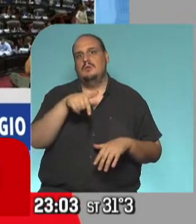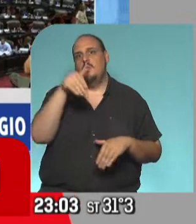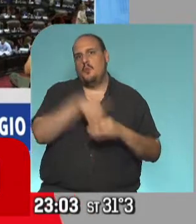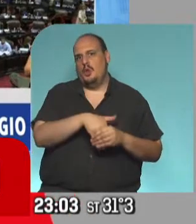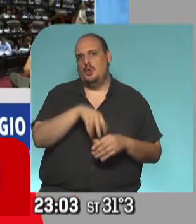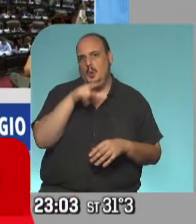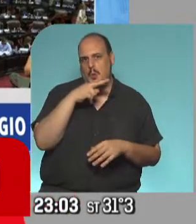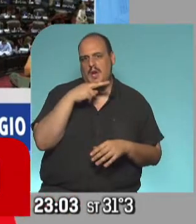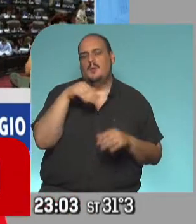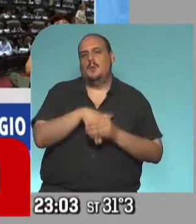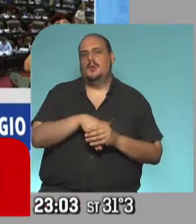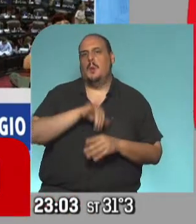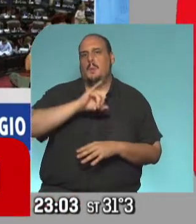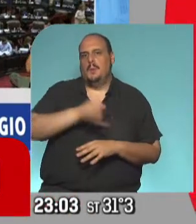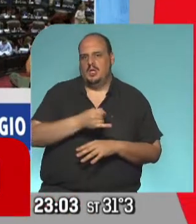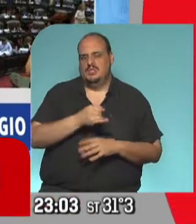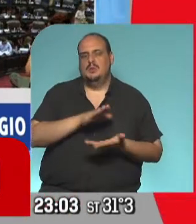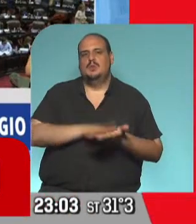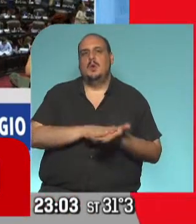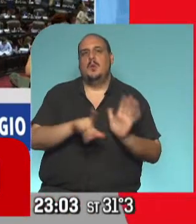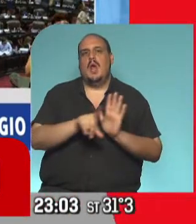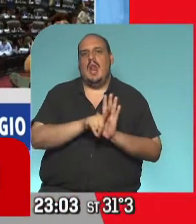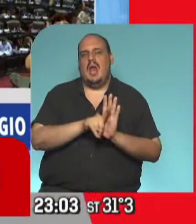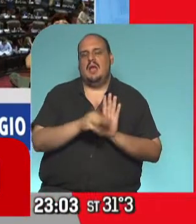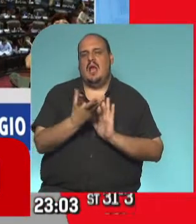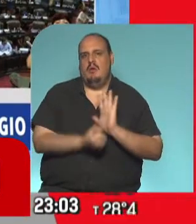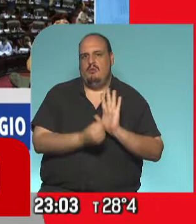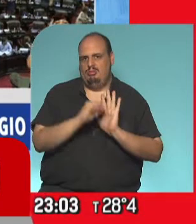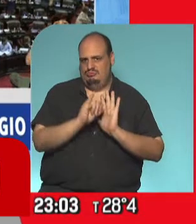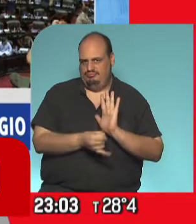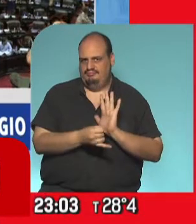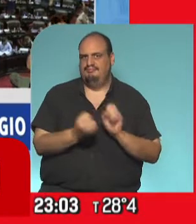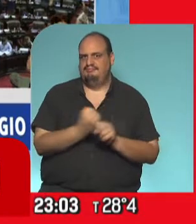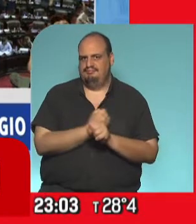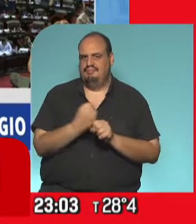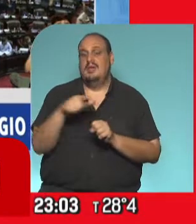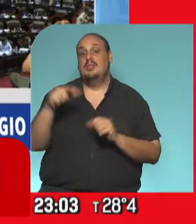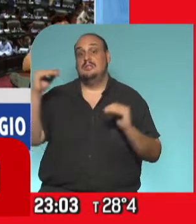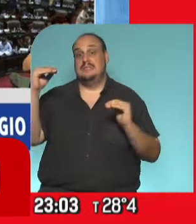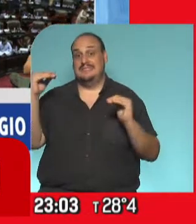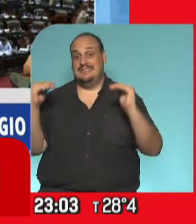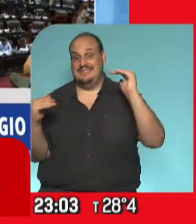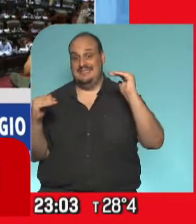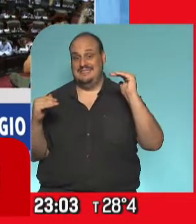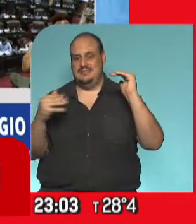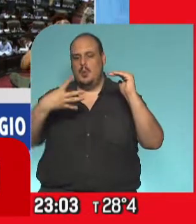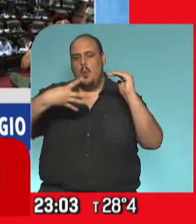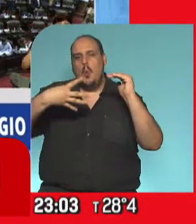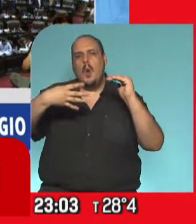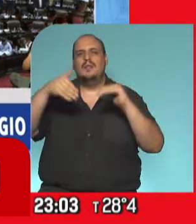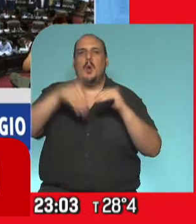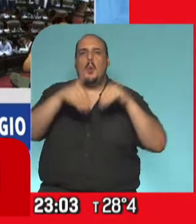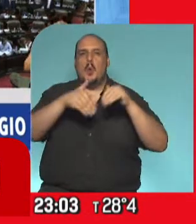voto positivo en cuanto a la legalización del aborto, con lo cual en este momento la diferencia estaría aproximadamente en 4 votos a